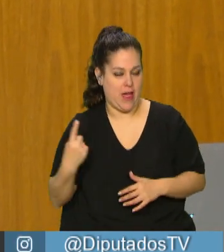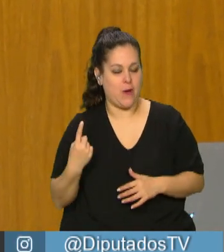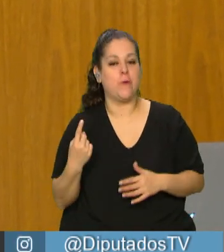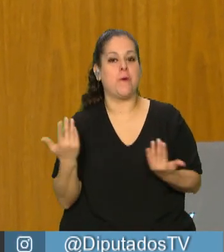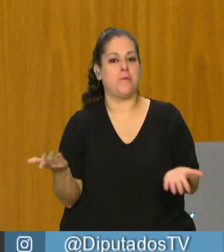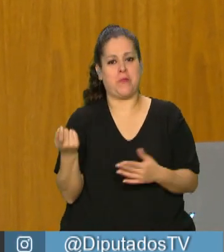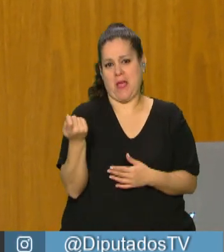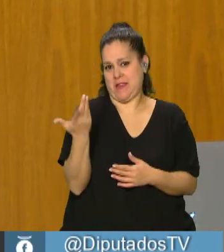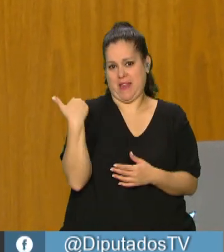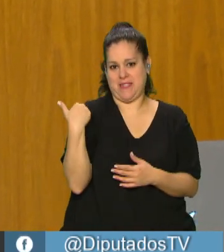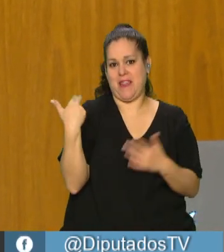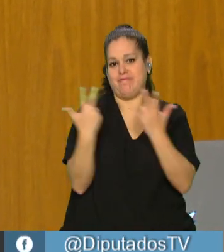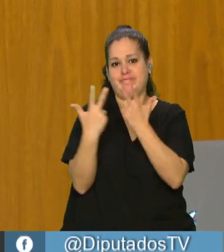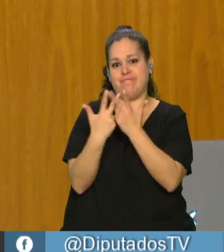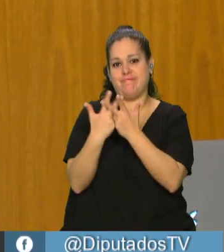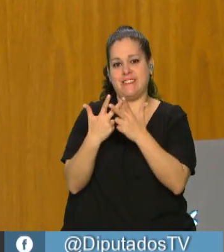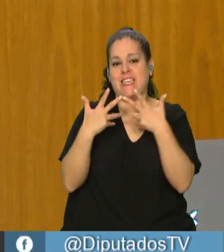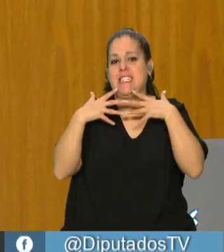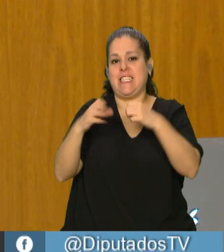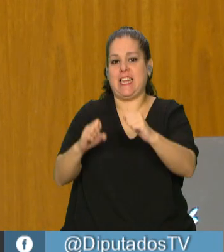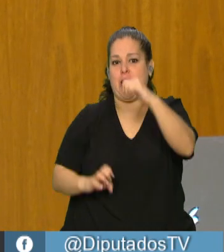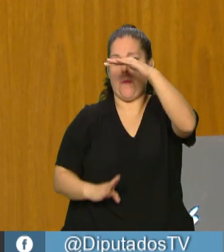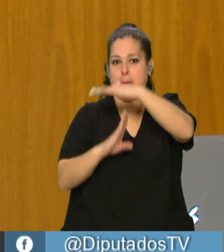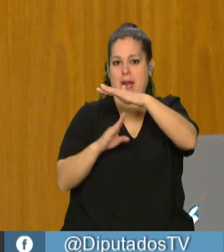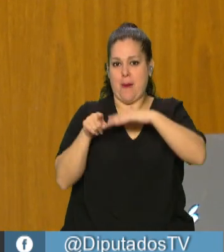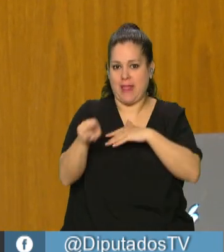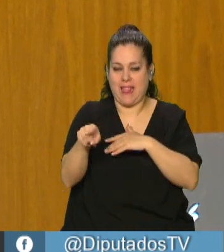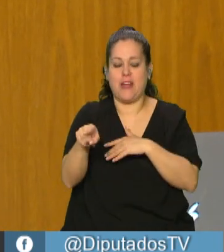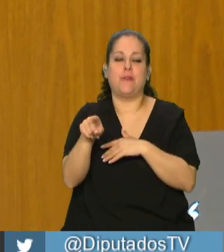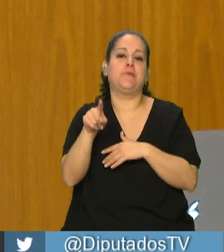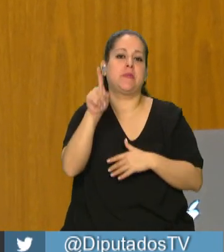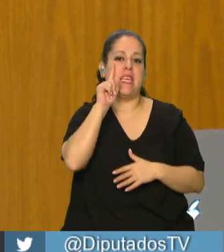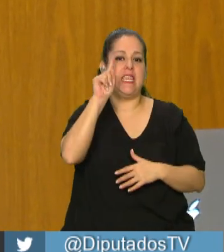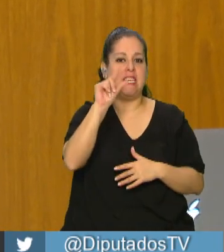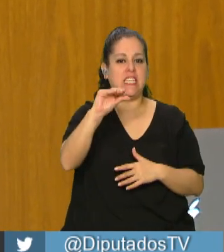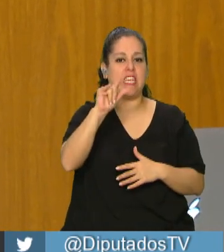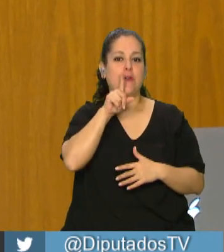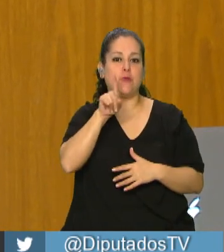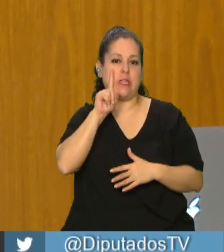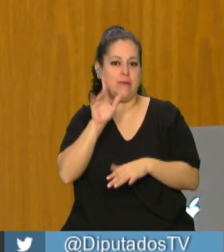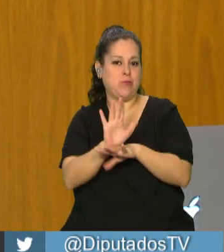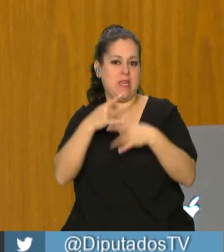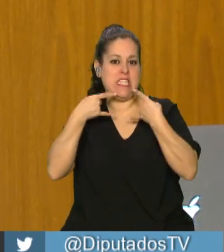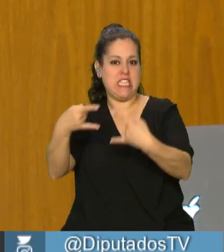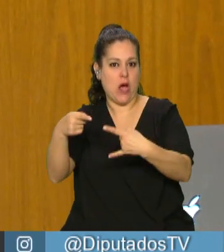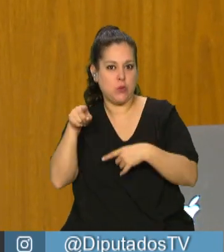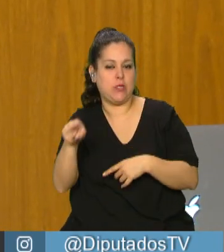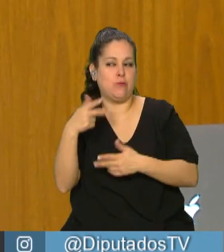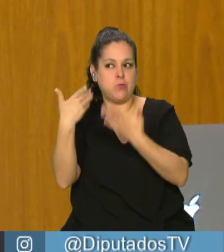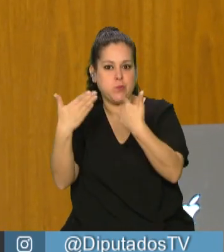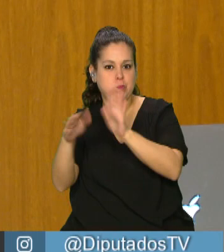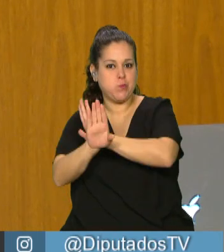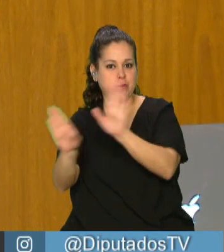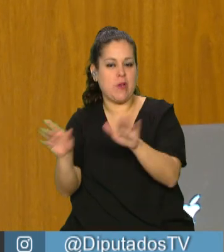el secretario parlamentario de la Cámara de Diputados, con Eugenio Inchausti, y ahora estamos hablando, en un momento nada más,